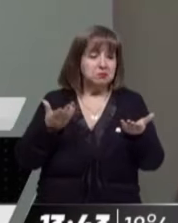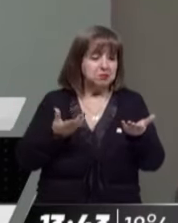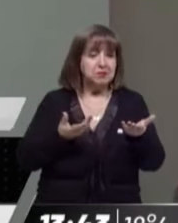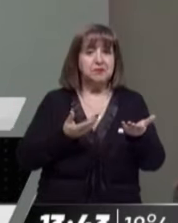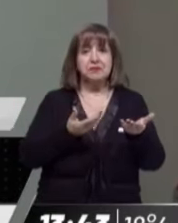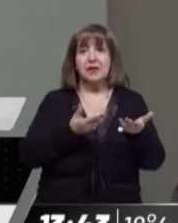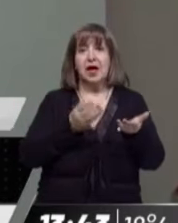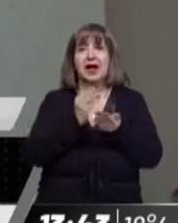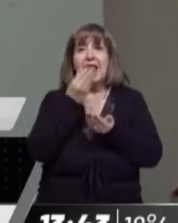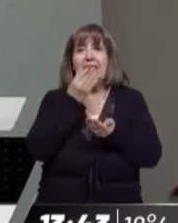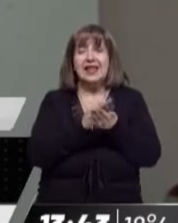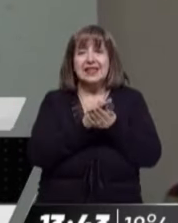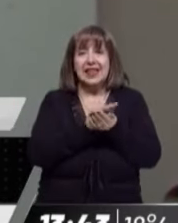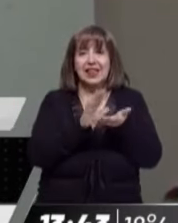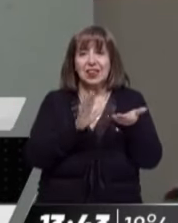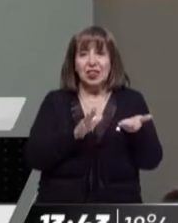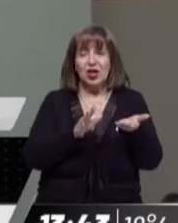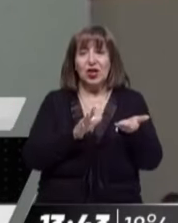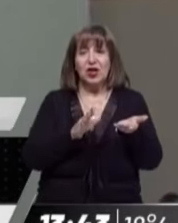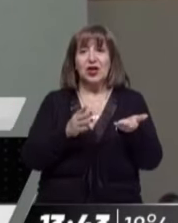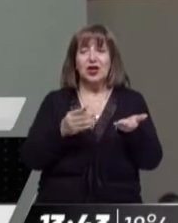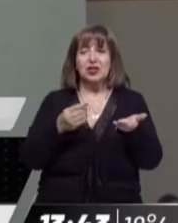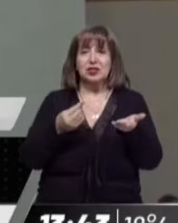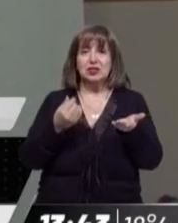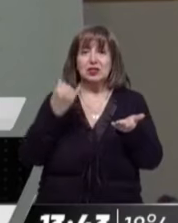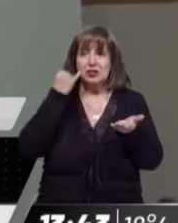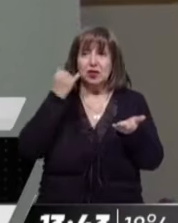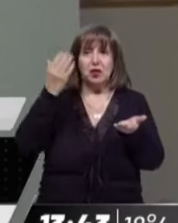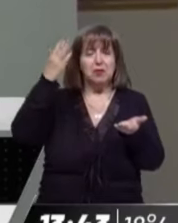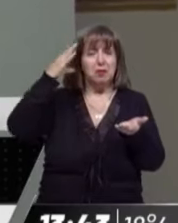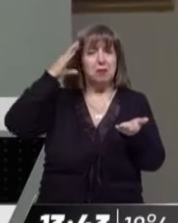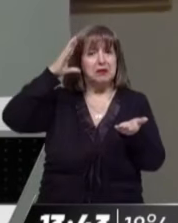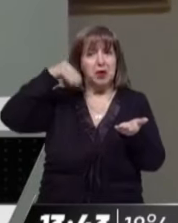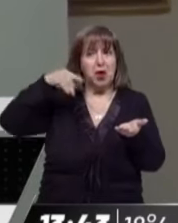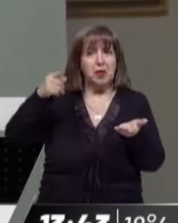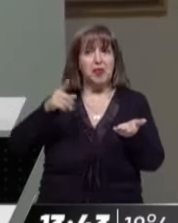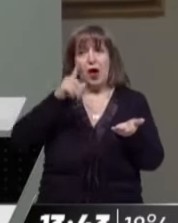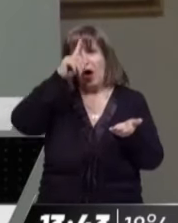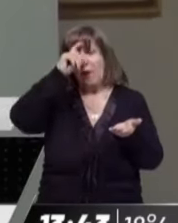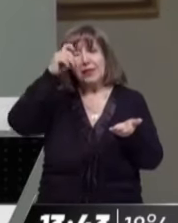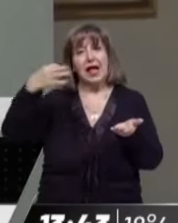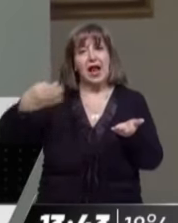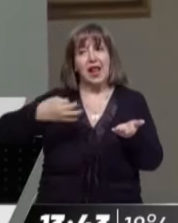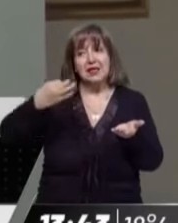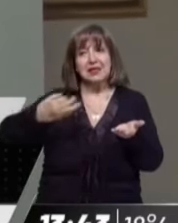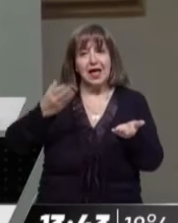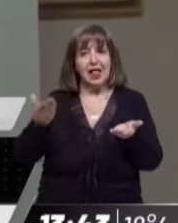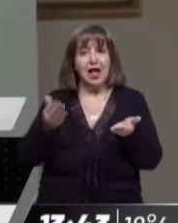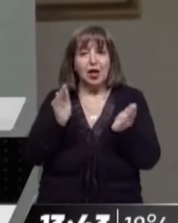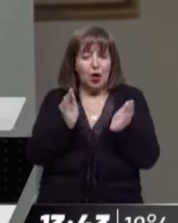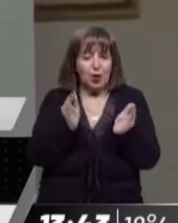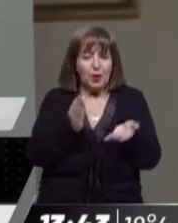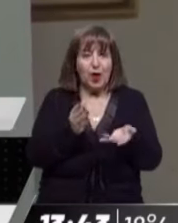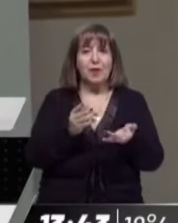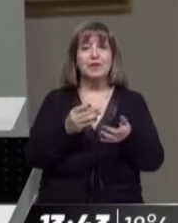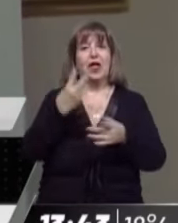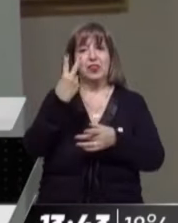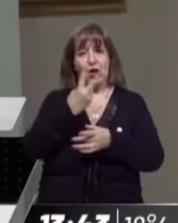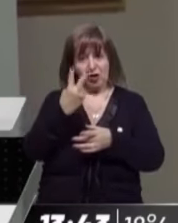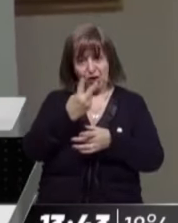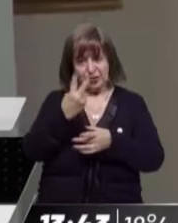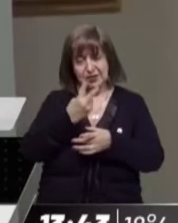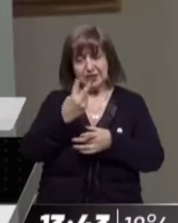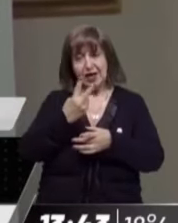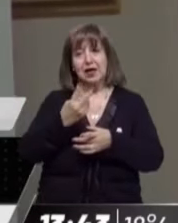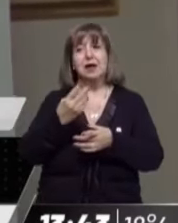desconocimiento se pierden todos esos valores que se aprendió en el hospital Entonces es muy importante la herramienta Es la educación